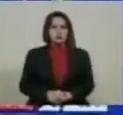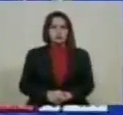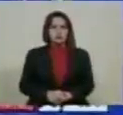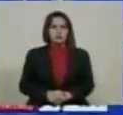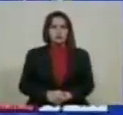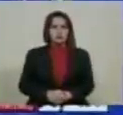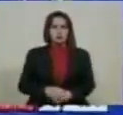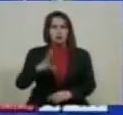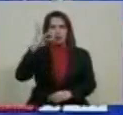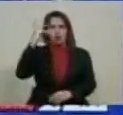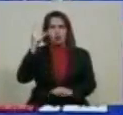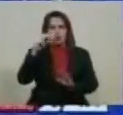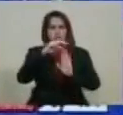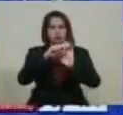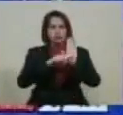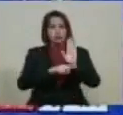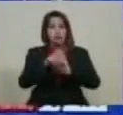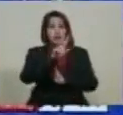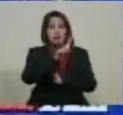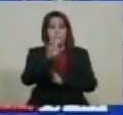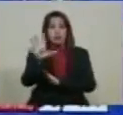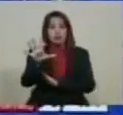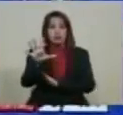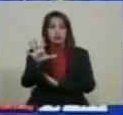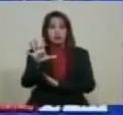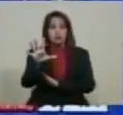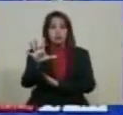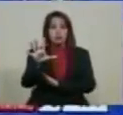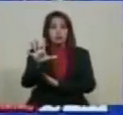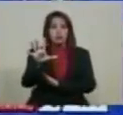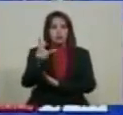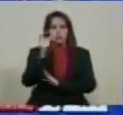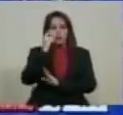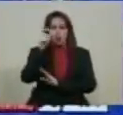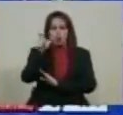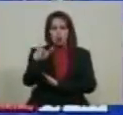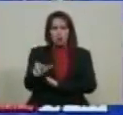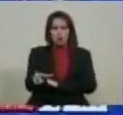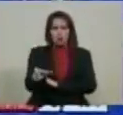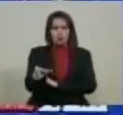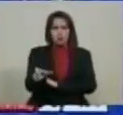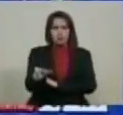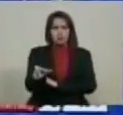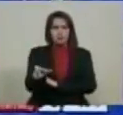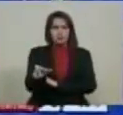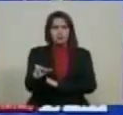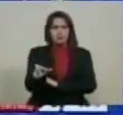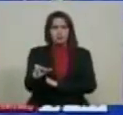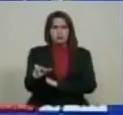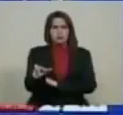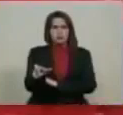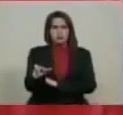Número 15, el compañero Francisco Amelías Horta,